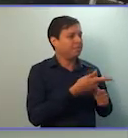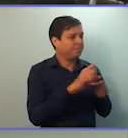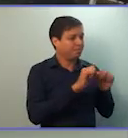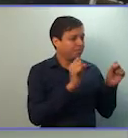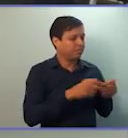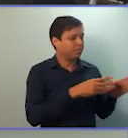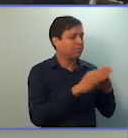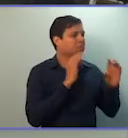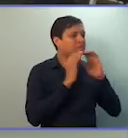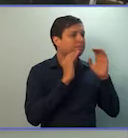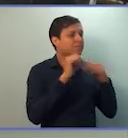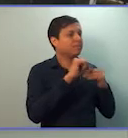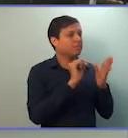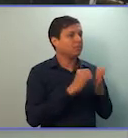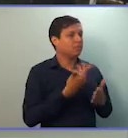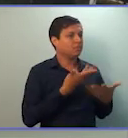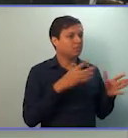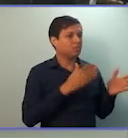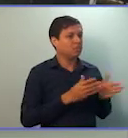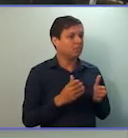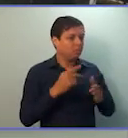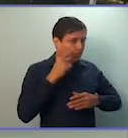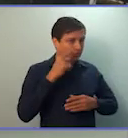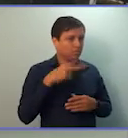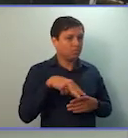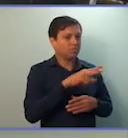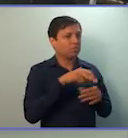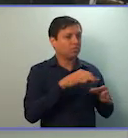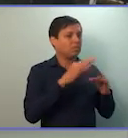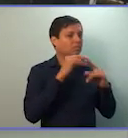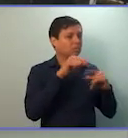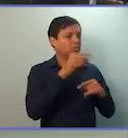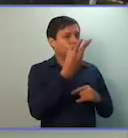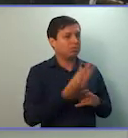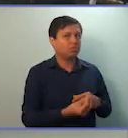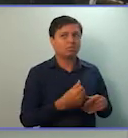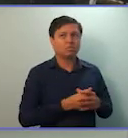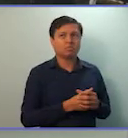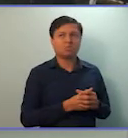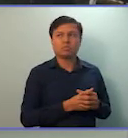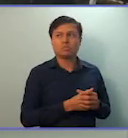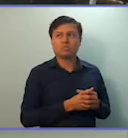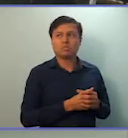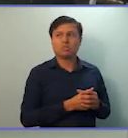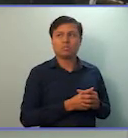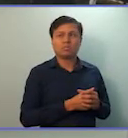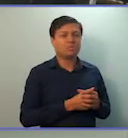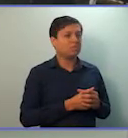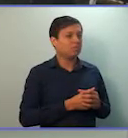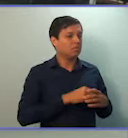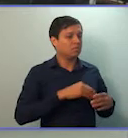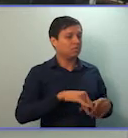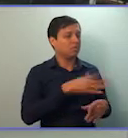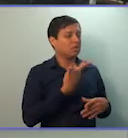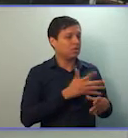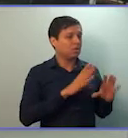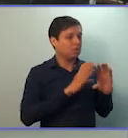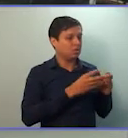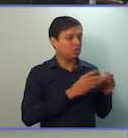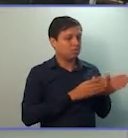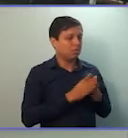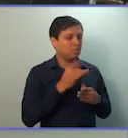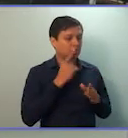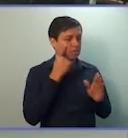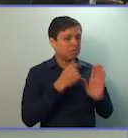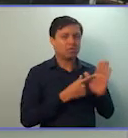medios legislativos nosotros haremos una cobertura especial de sevilla por tierra mar y aire tenemos los equipos que se